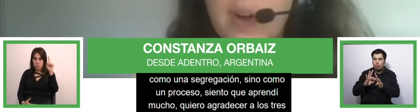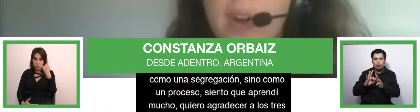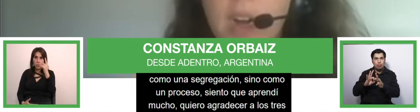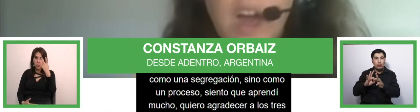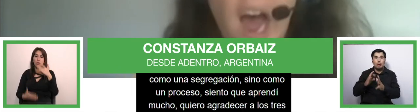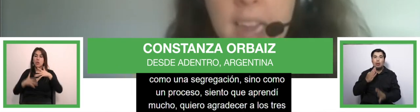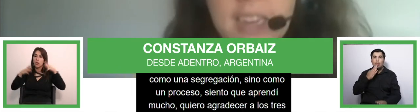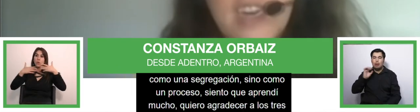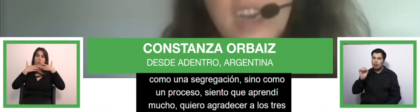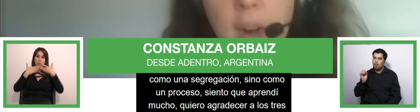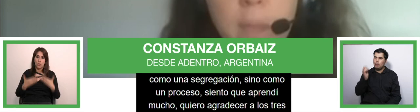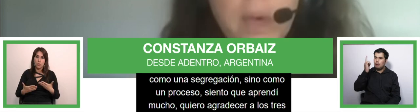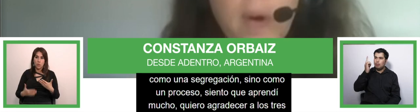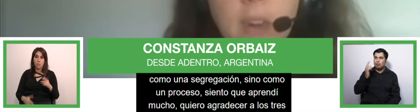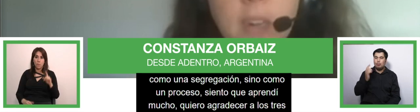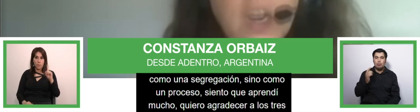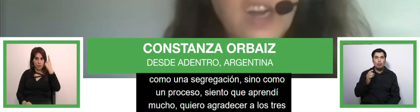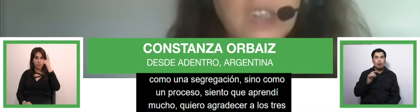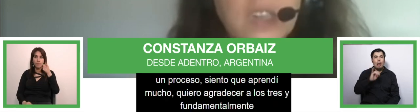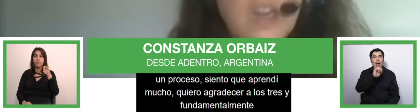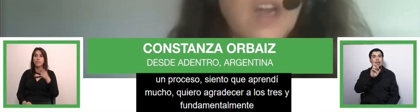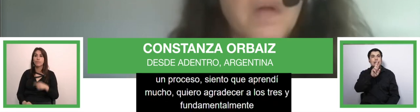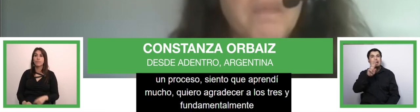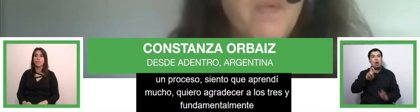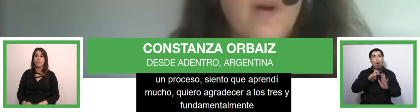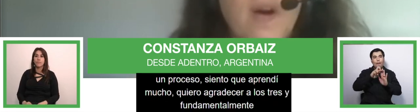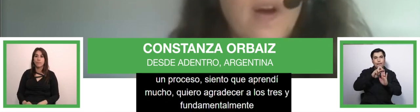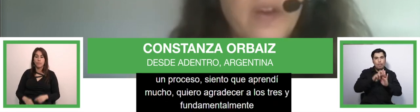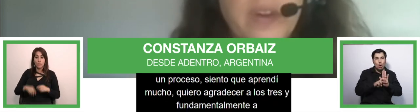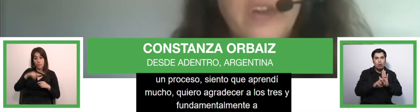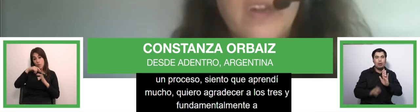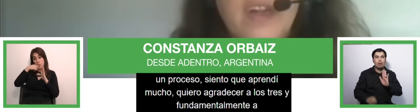fundamentalmente por Zero Project